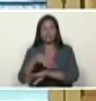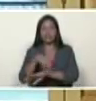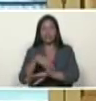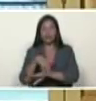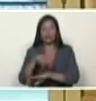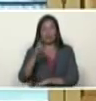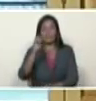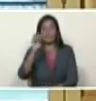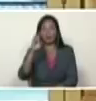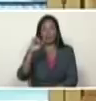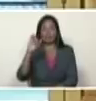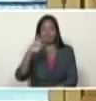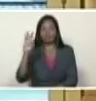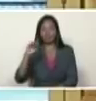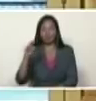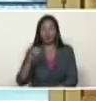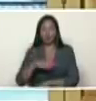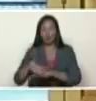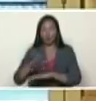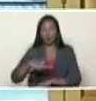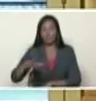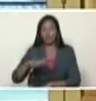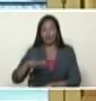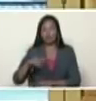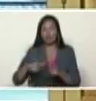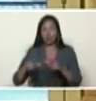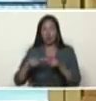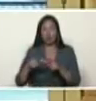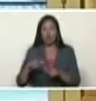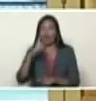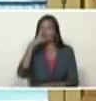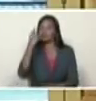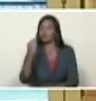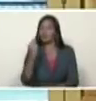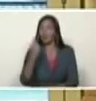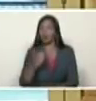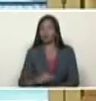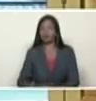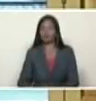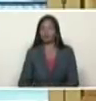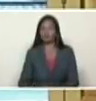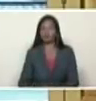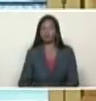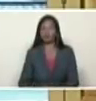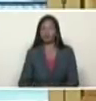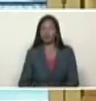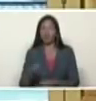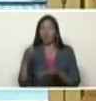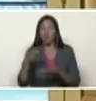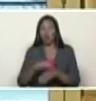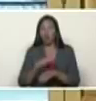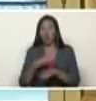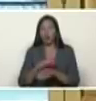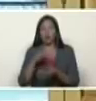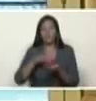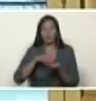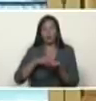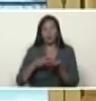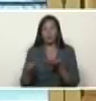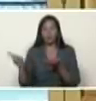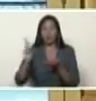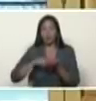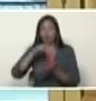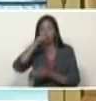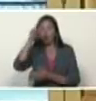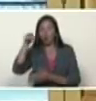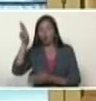Mariño, sector Plaza, municipio Zamora. Allá está Héctor Rodríguez Castro. Acaba de regresar de